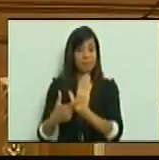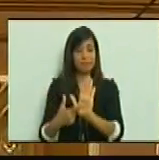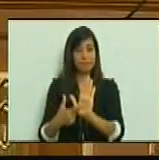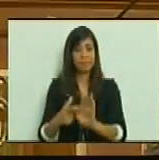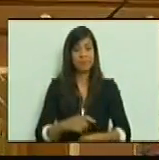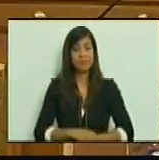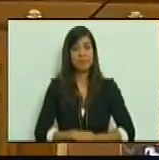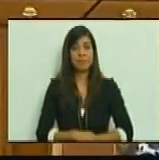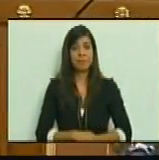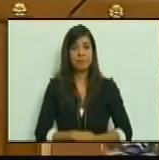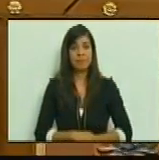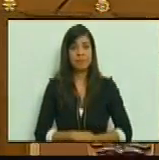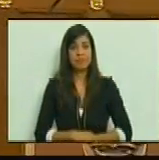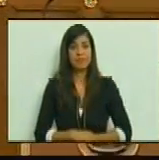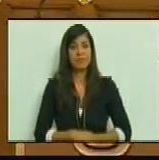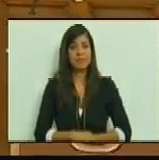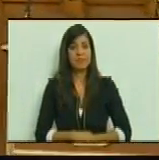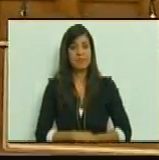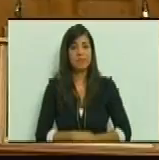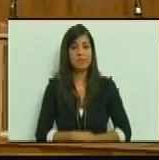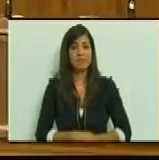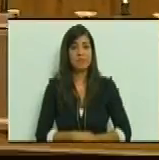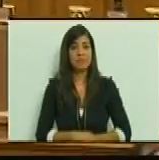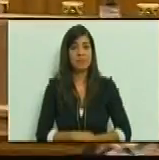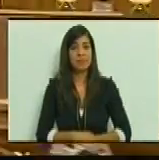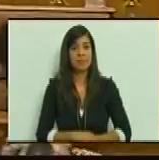Vamos a ver si está listo.